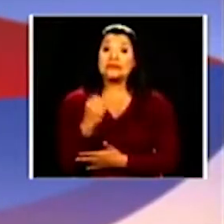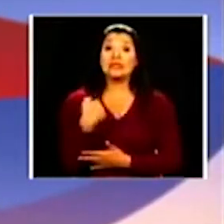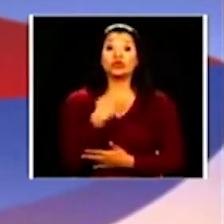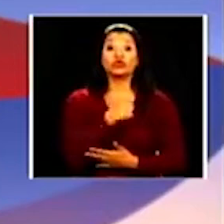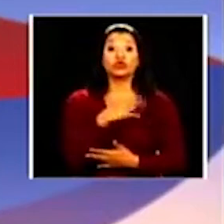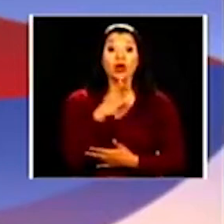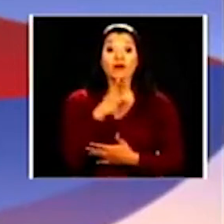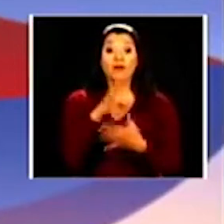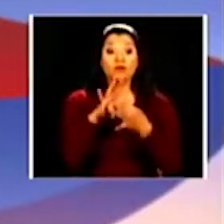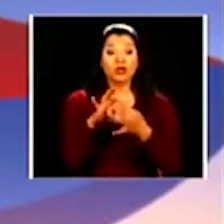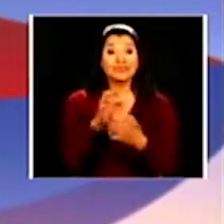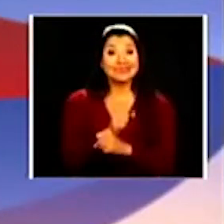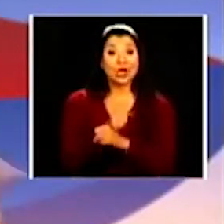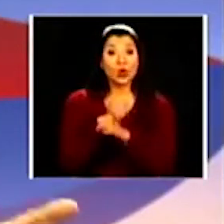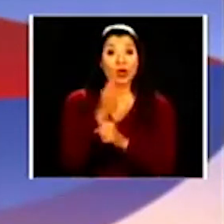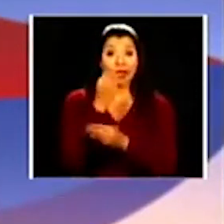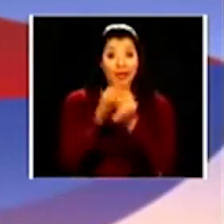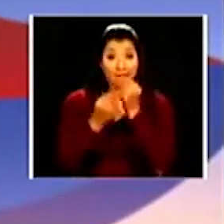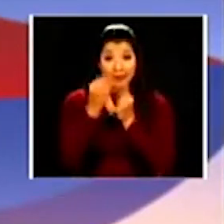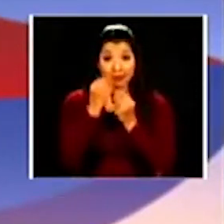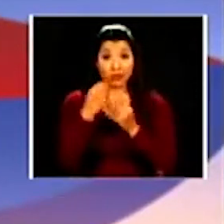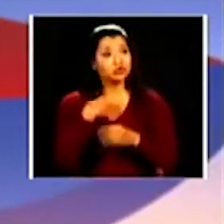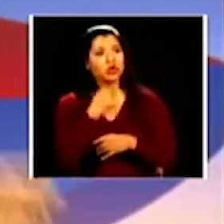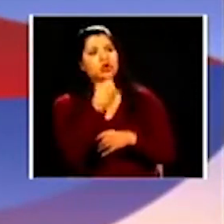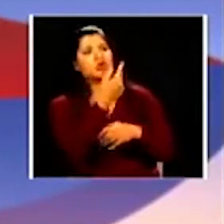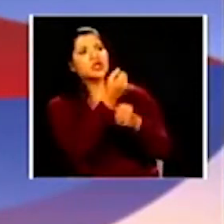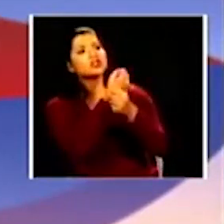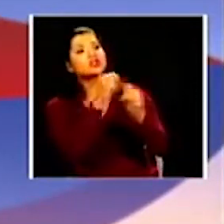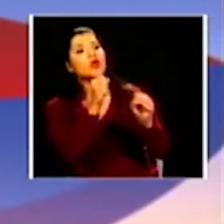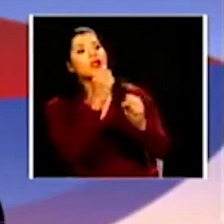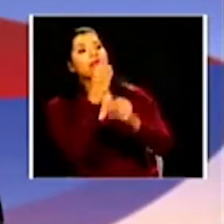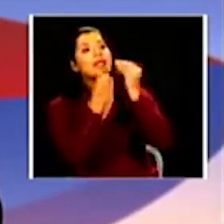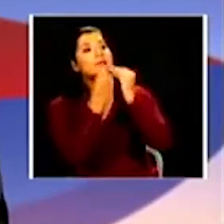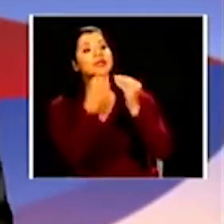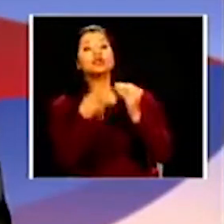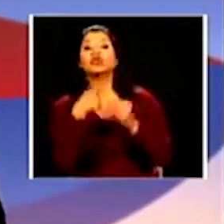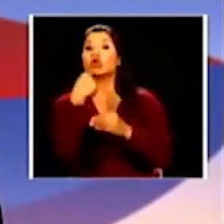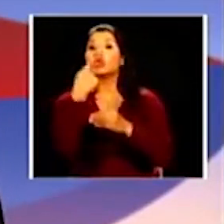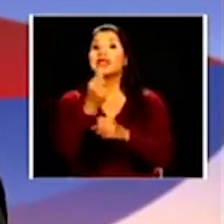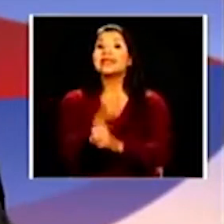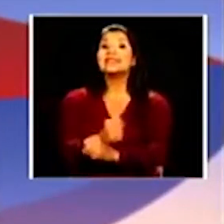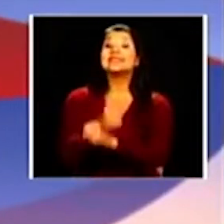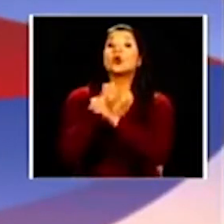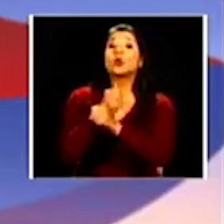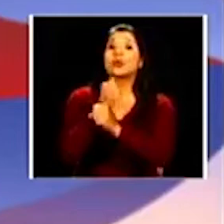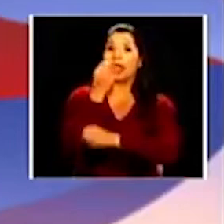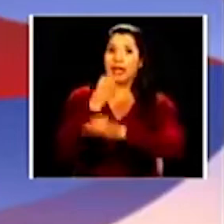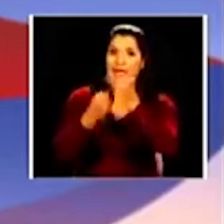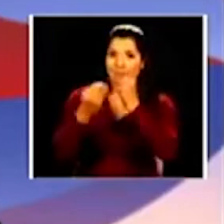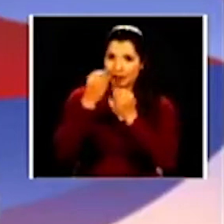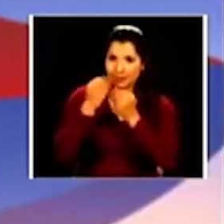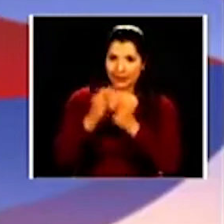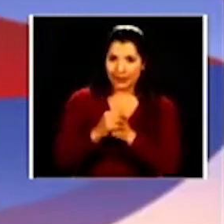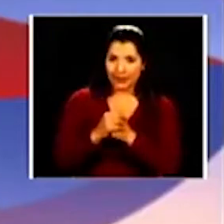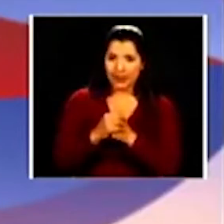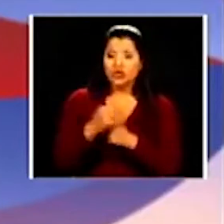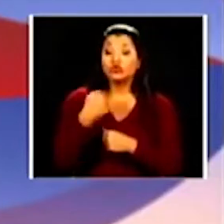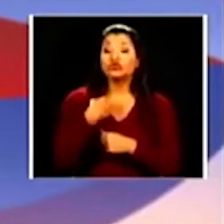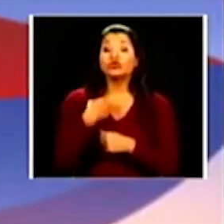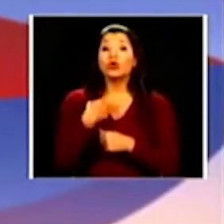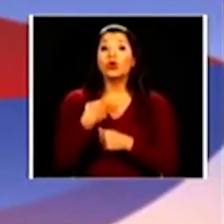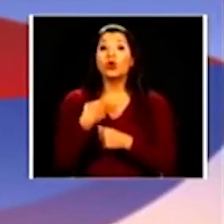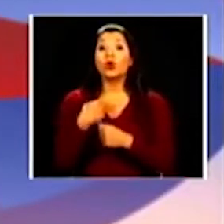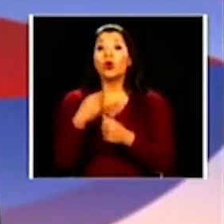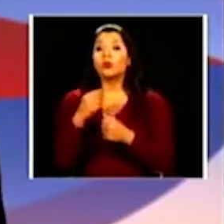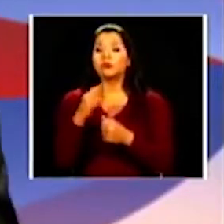seguridad alimentaria, que fue lo que yo dije, yo no dije soberanía alimentaria, dije seguridad alimentaria. Me refiero precisamente al acompañamiento de